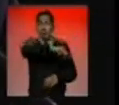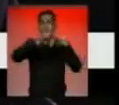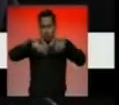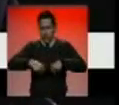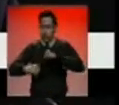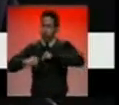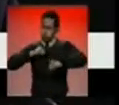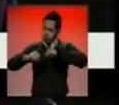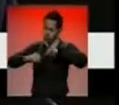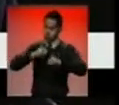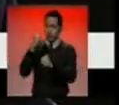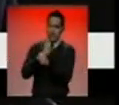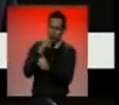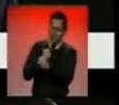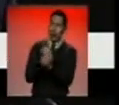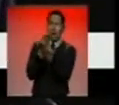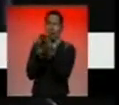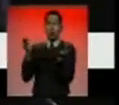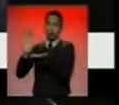para constituir una empresa,